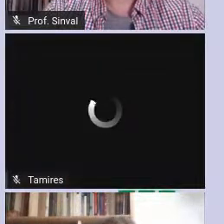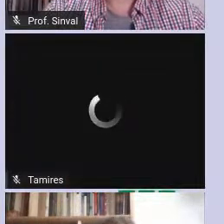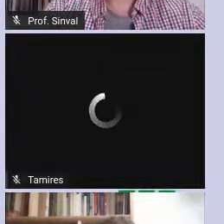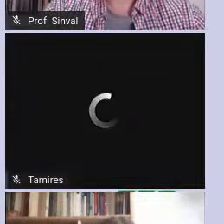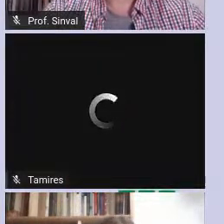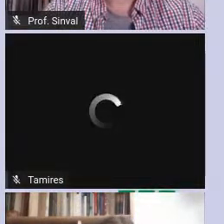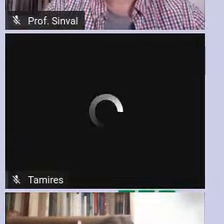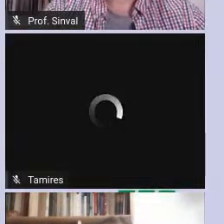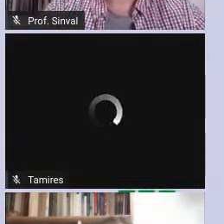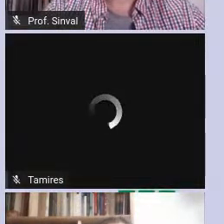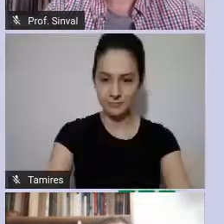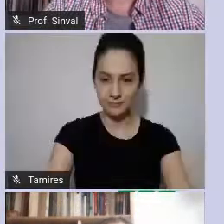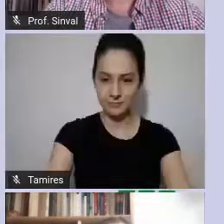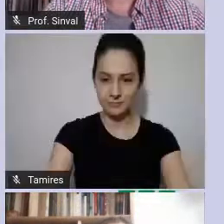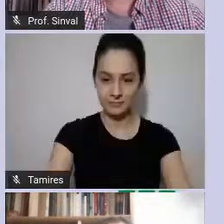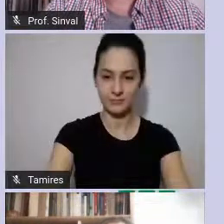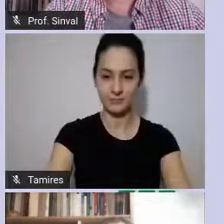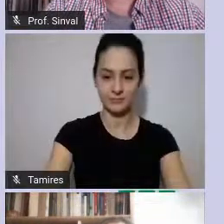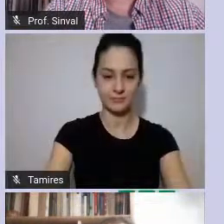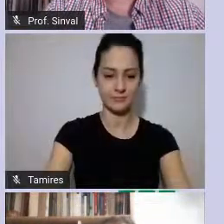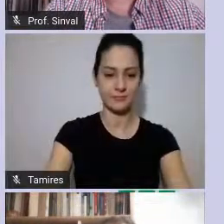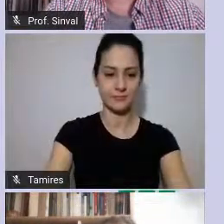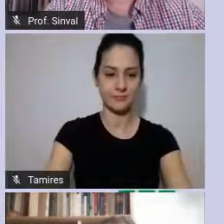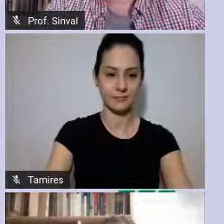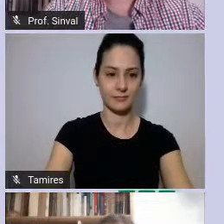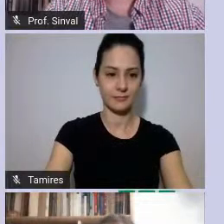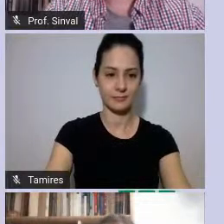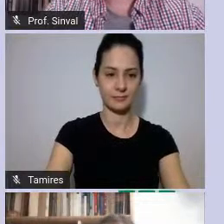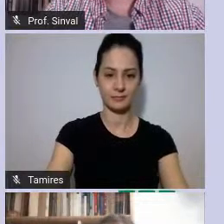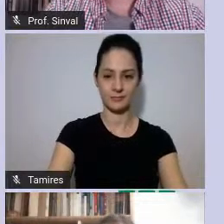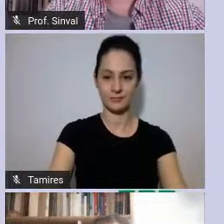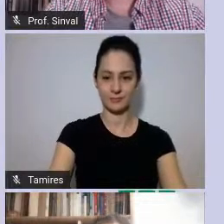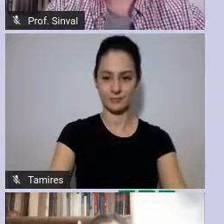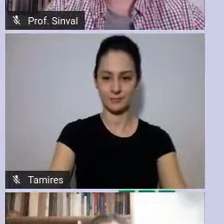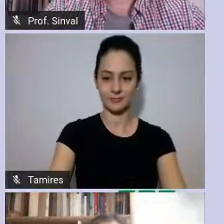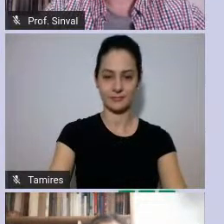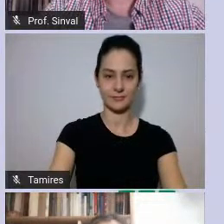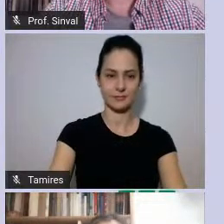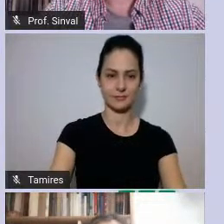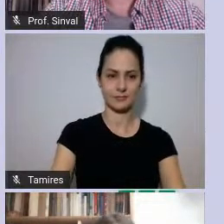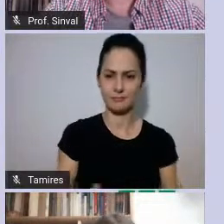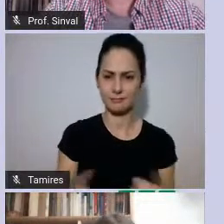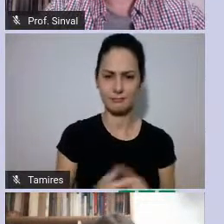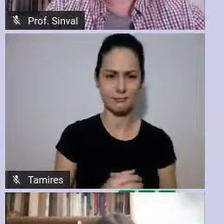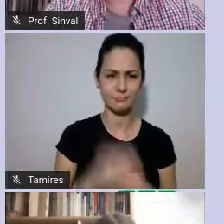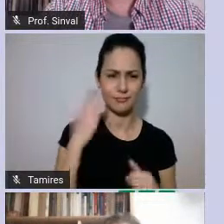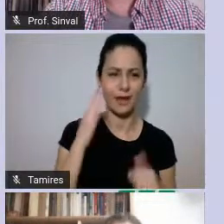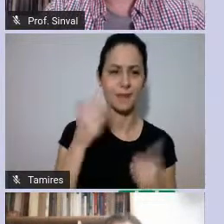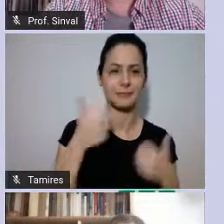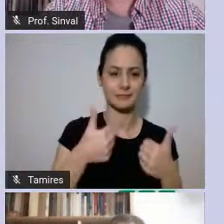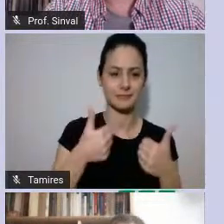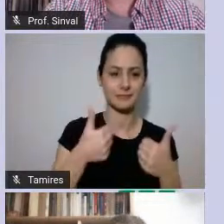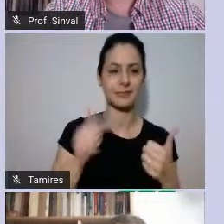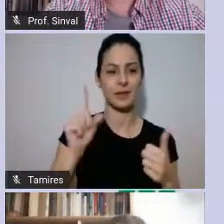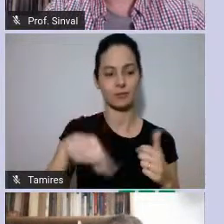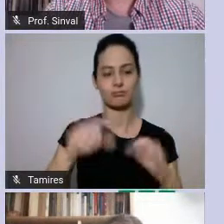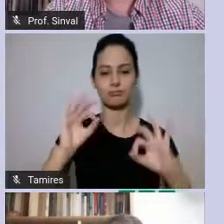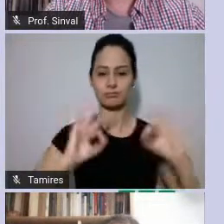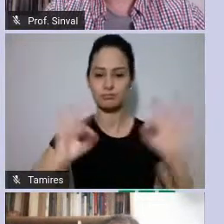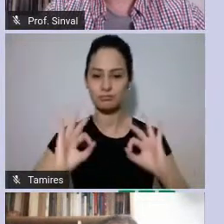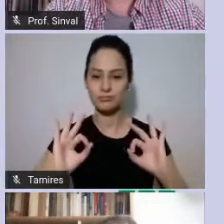dos maneras. Por un lado, están las disposiciones impositivas que van a